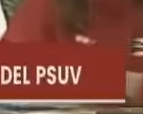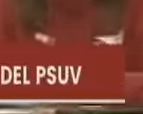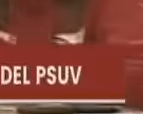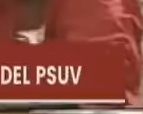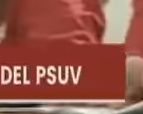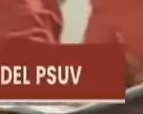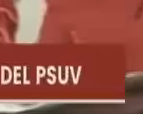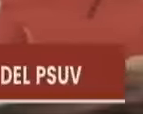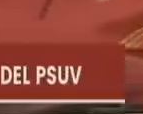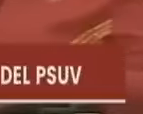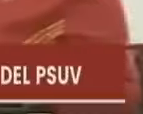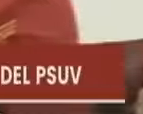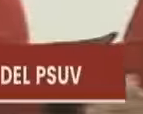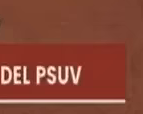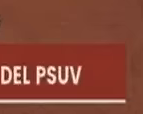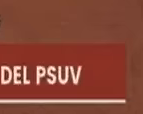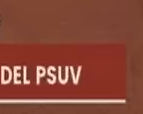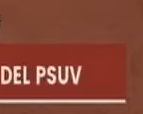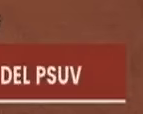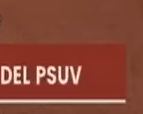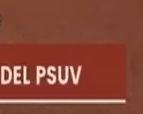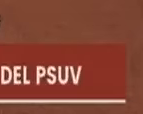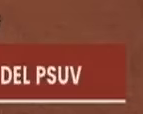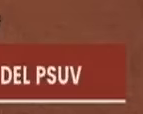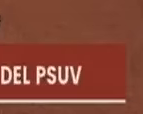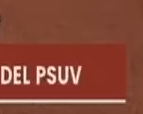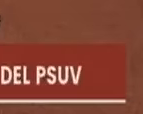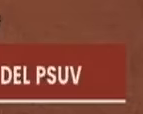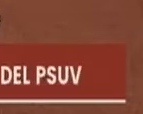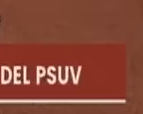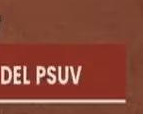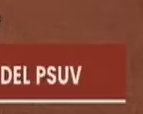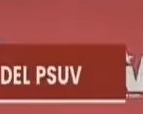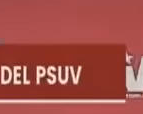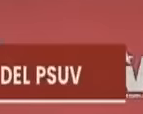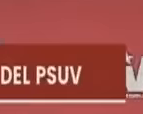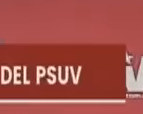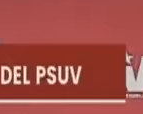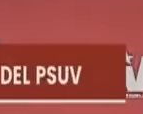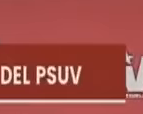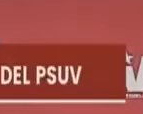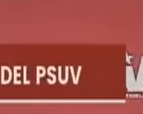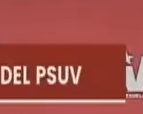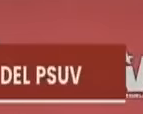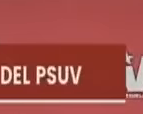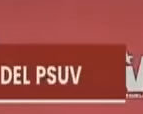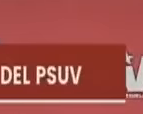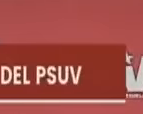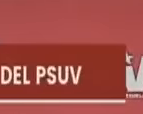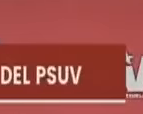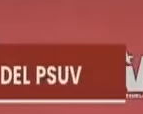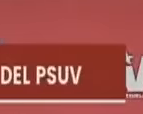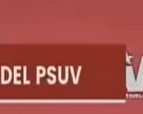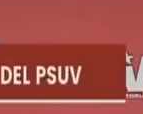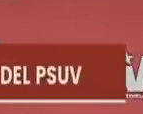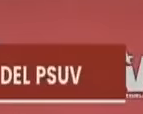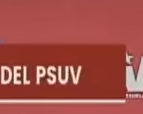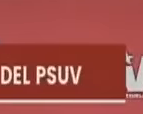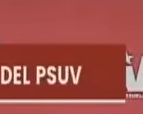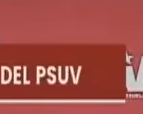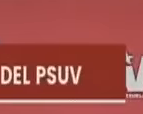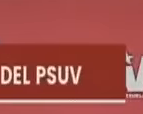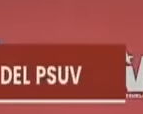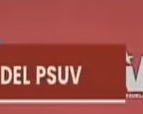Nuestro partido, el Partido Socialista Unido de Venezuela, ayer hubo una revisión de toda la maquinaria